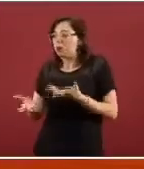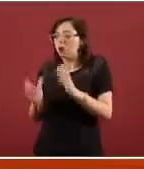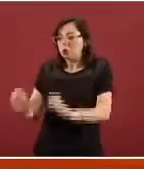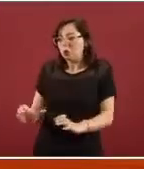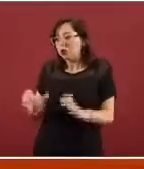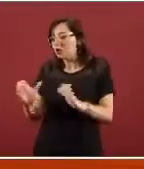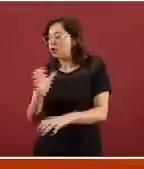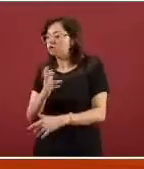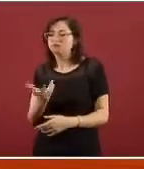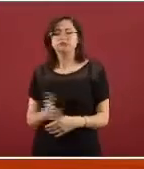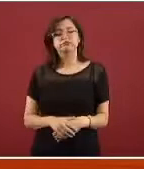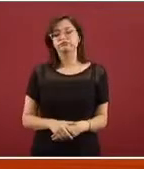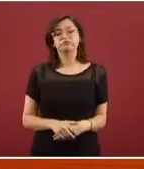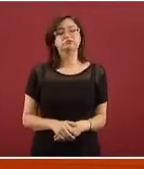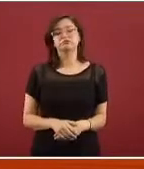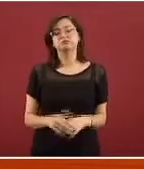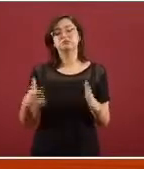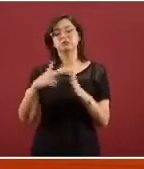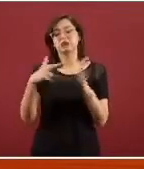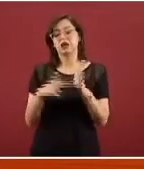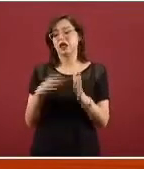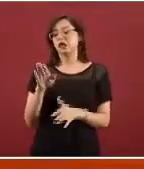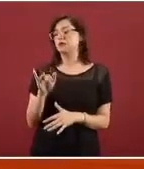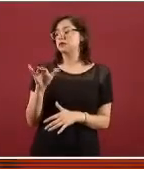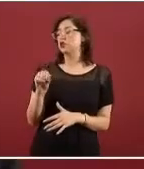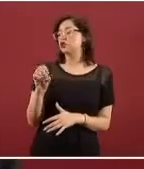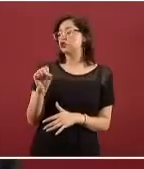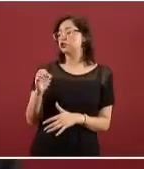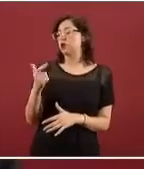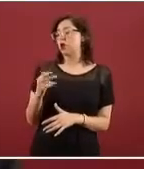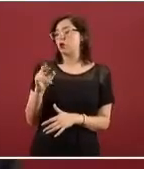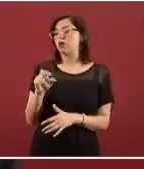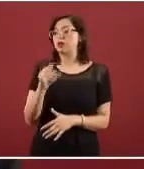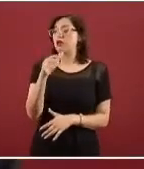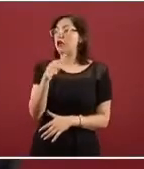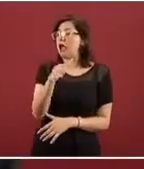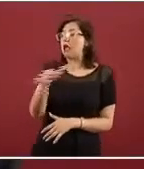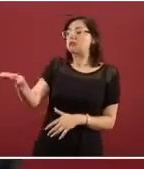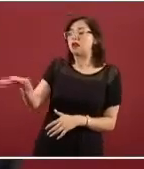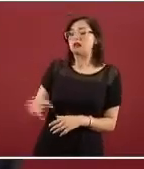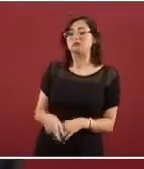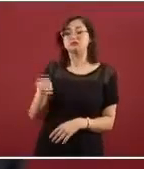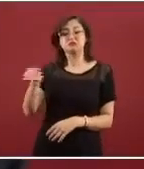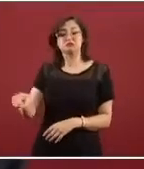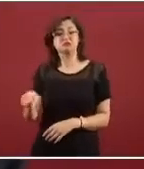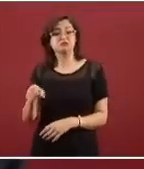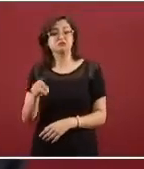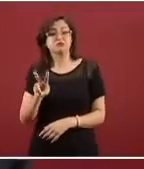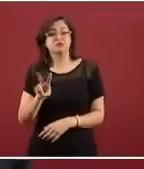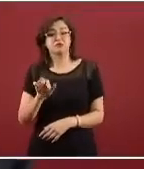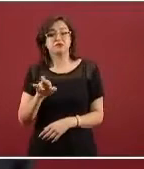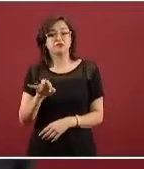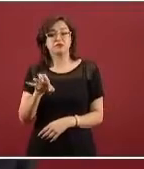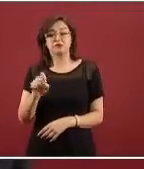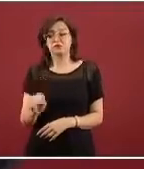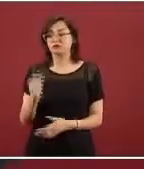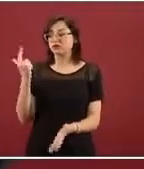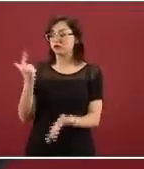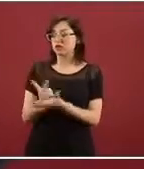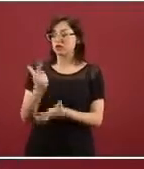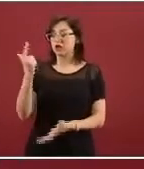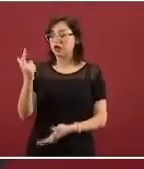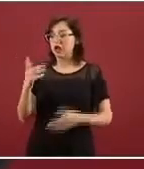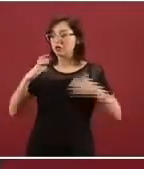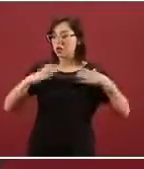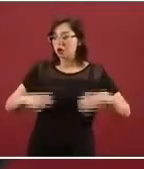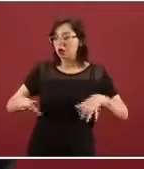humanos, hay medidas de bioseguridad y en este caso no se trata de un virus en donde existan importantes riesgos del